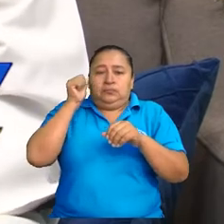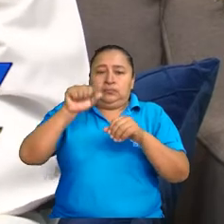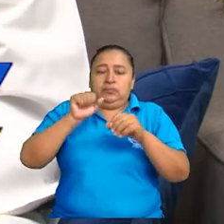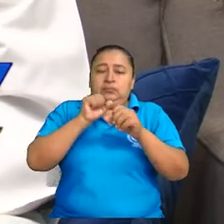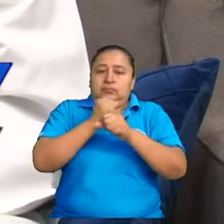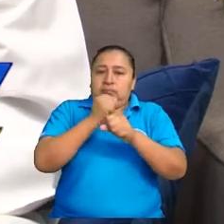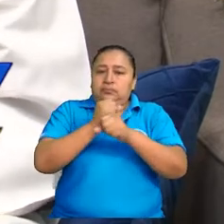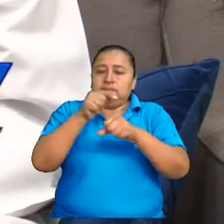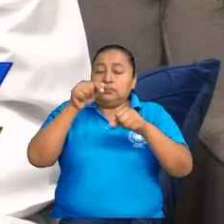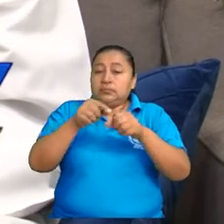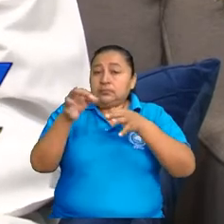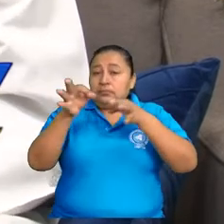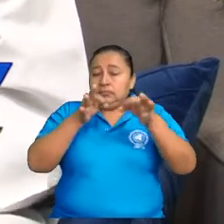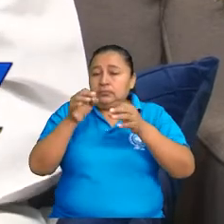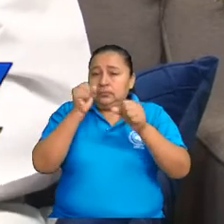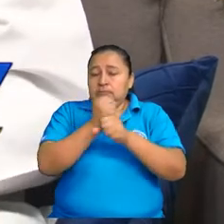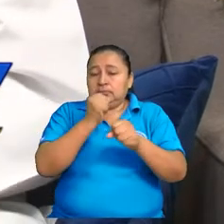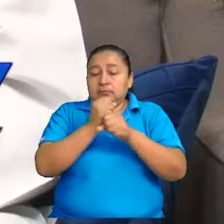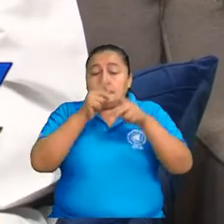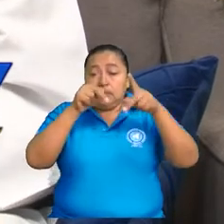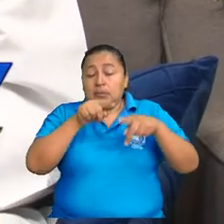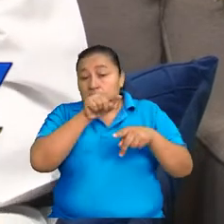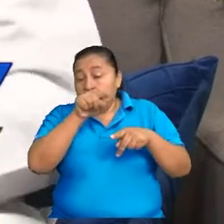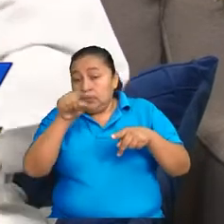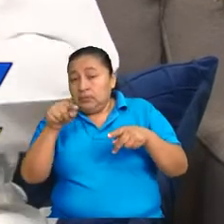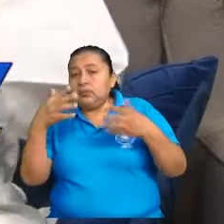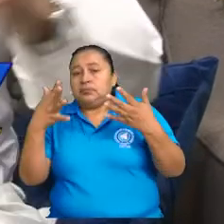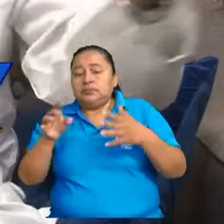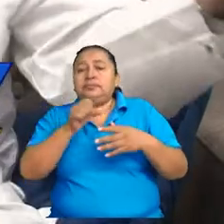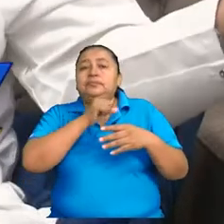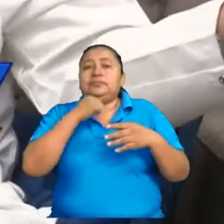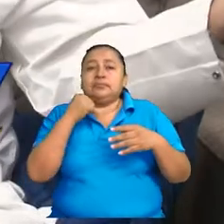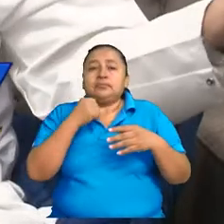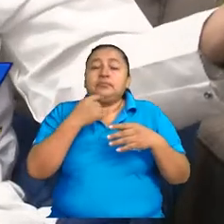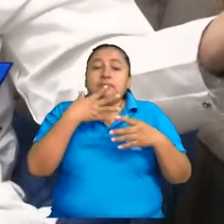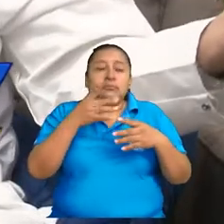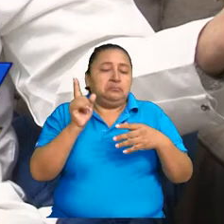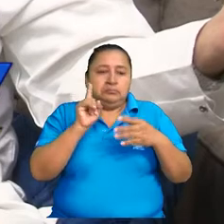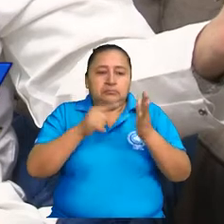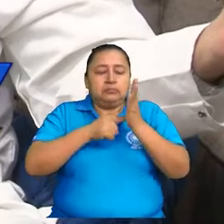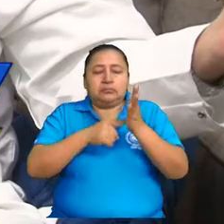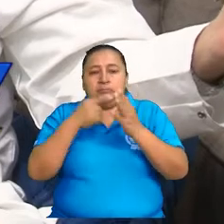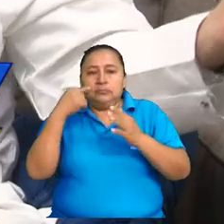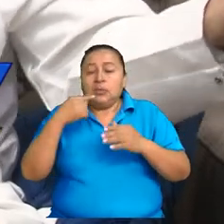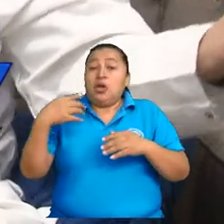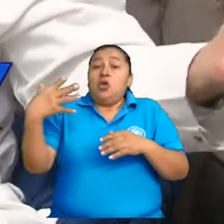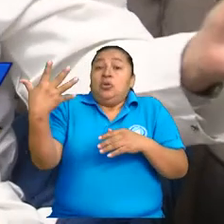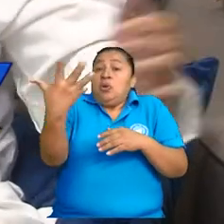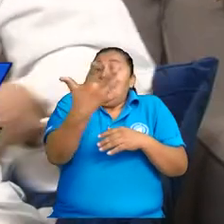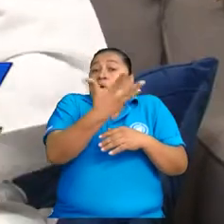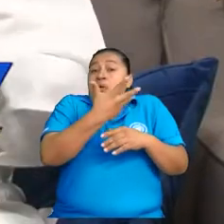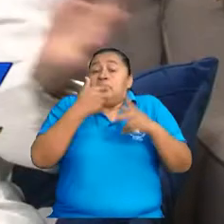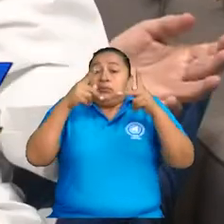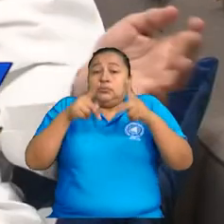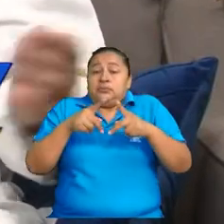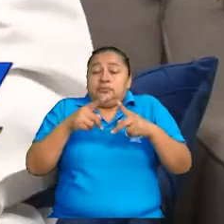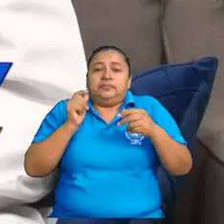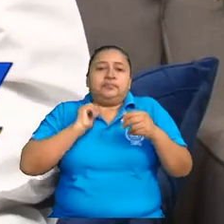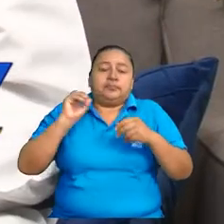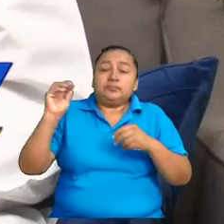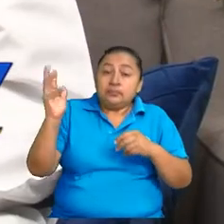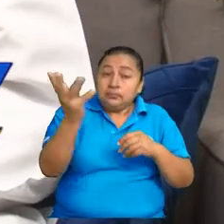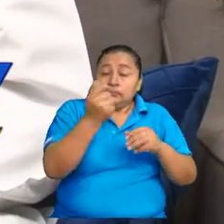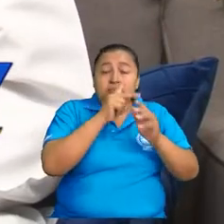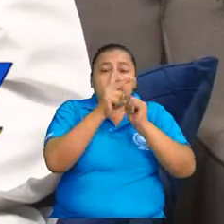en esa definición de caso, de estas personas es las que tomamos muestras, porque no le vamos a tomar muestras a todas las personas ni a todo el